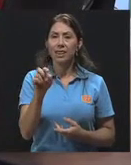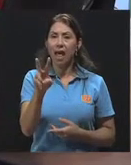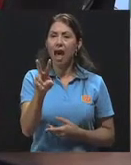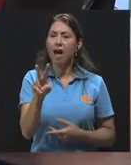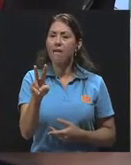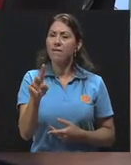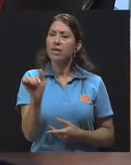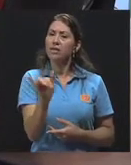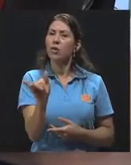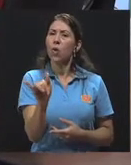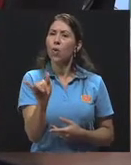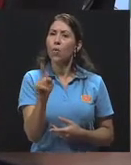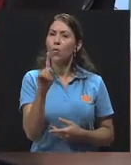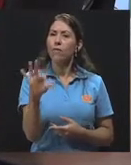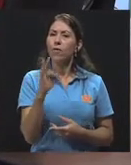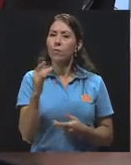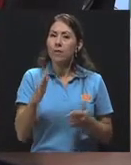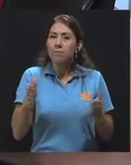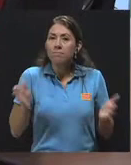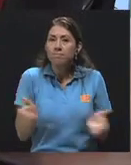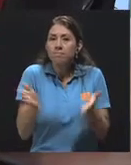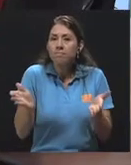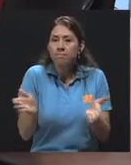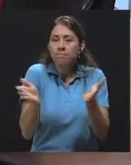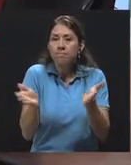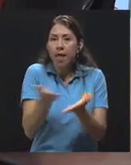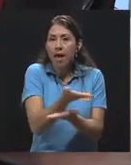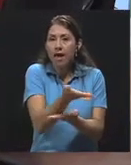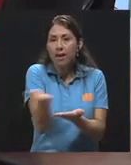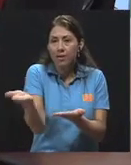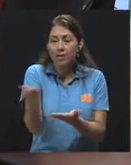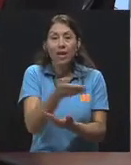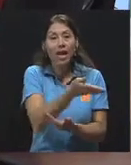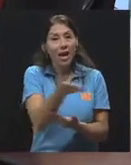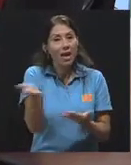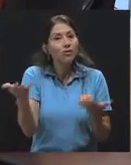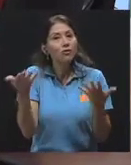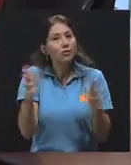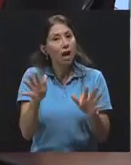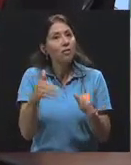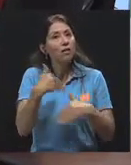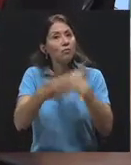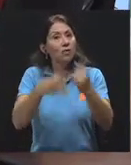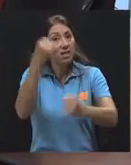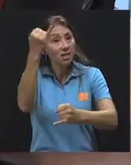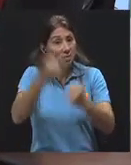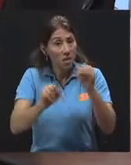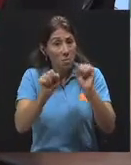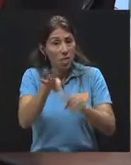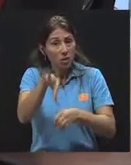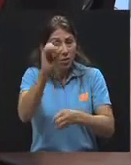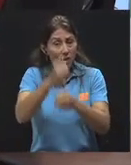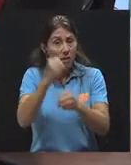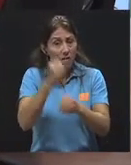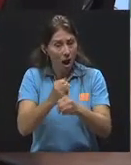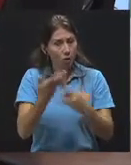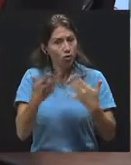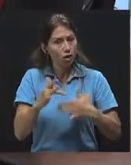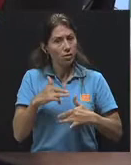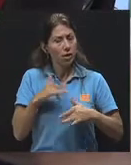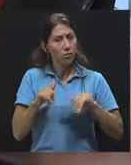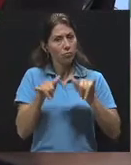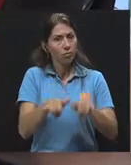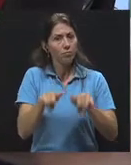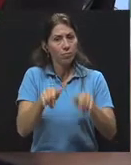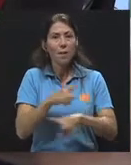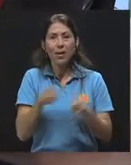que sirve como un empujón súper fuerte, que de alguna forma los ubica, les consigue trabajo, los ubica en un ambiente laboral, pero también yo siento como